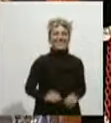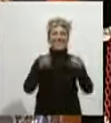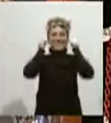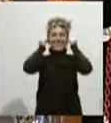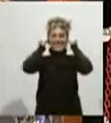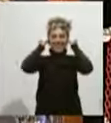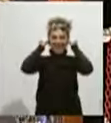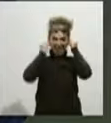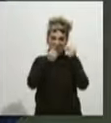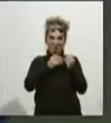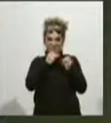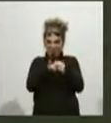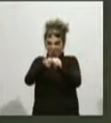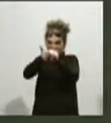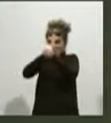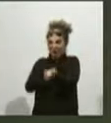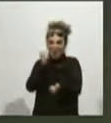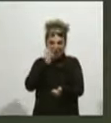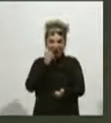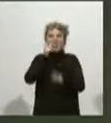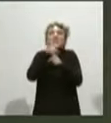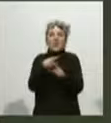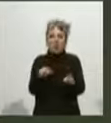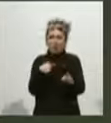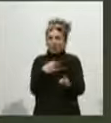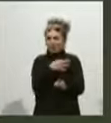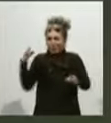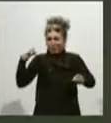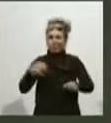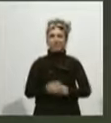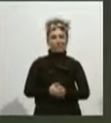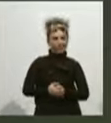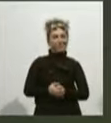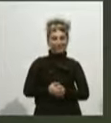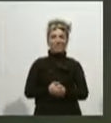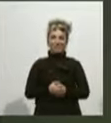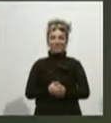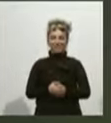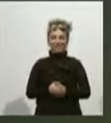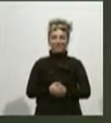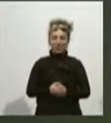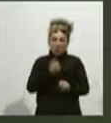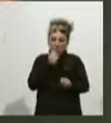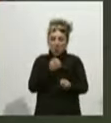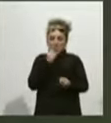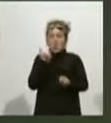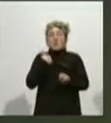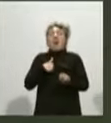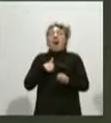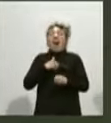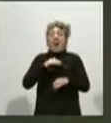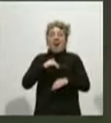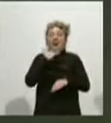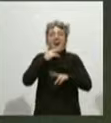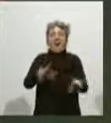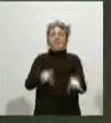Me ha salido bien la imitación de Rajoy, ¿eh? Nada, es que... Pero bueno, ya para despedirme, que